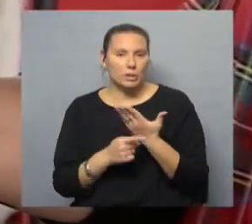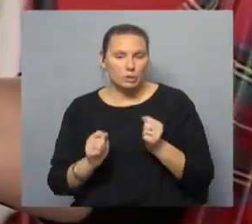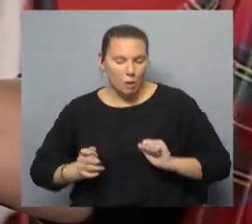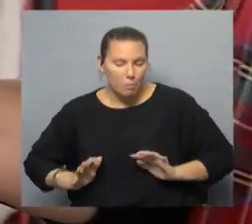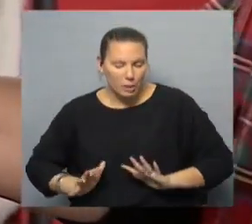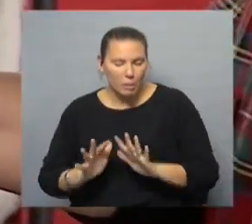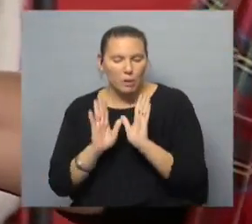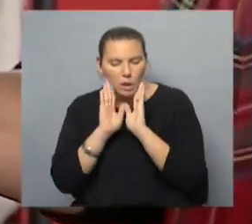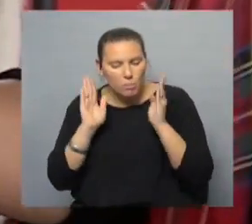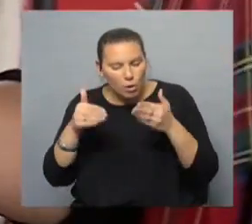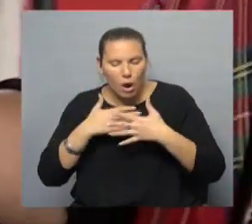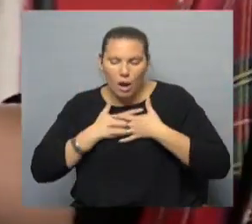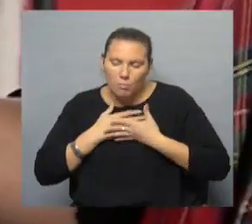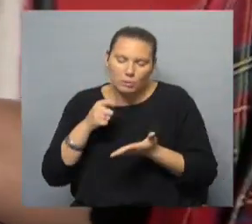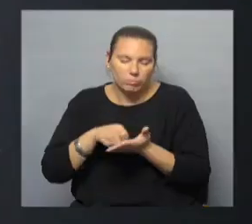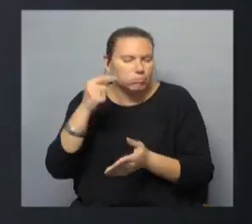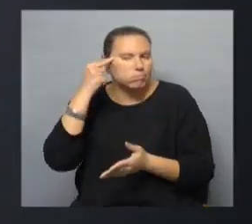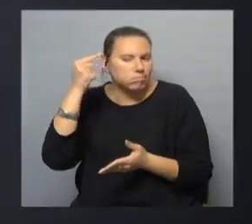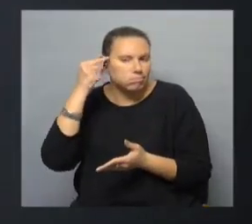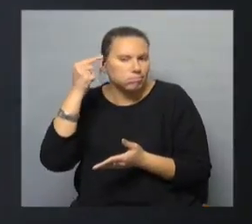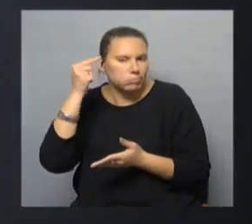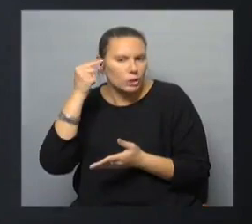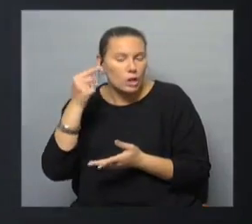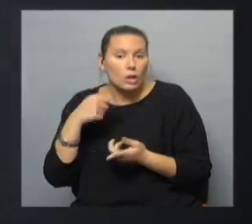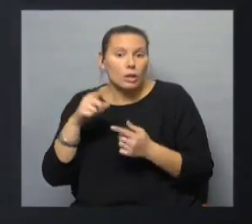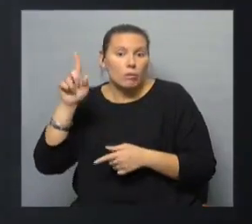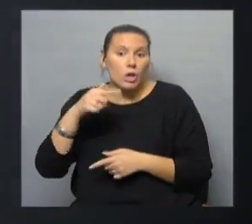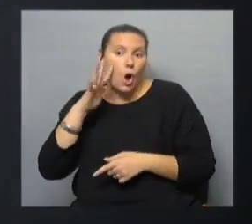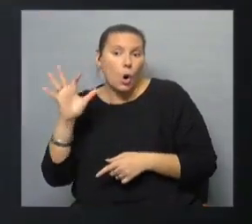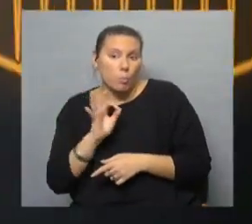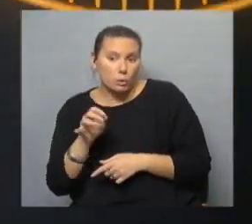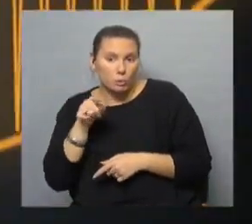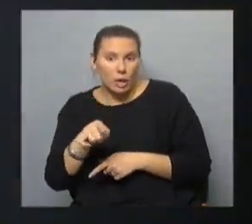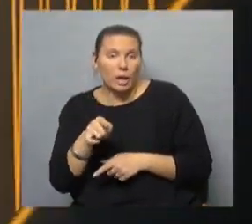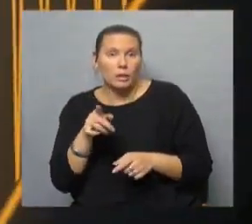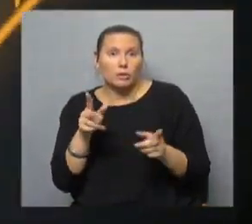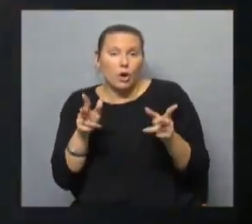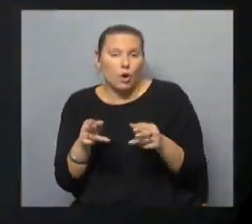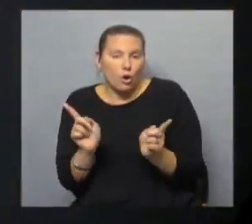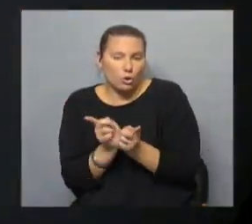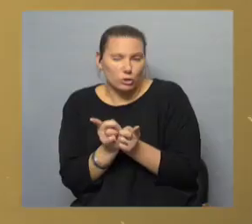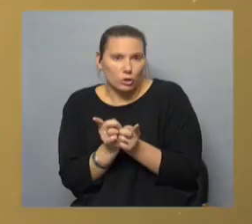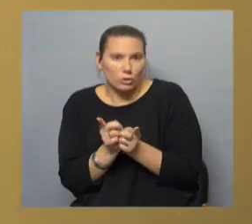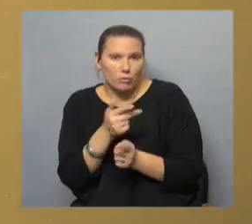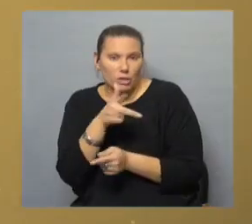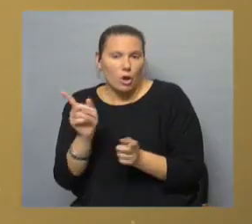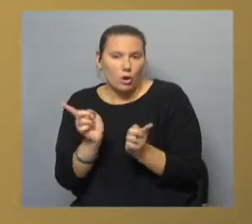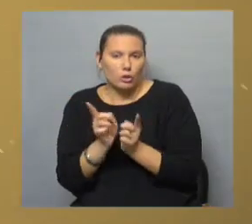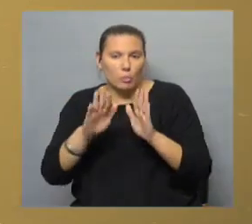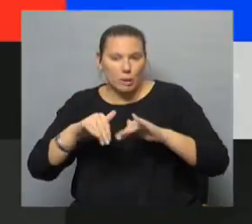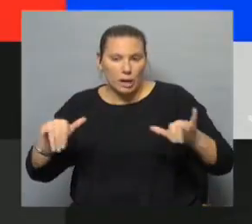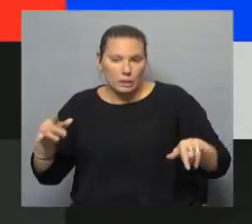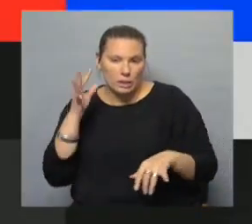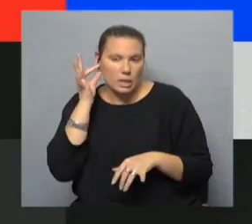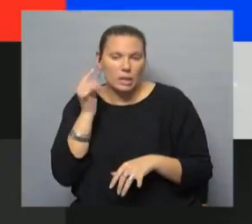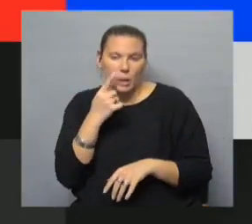mucha dedicación y pensándolo mucho. Y bueno, y surgió esta posibilidad de hacer estos guiños, que son cositas cortas para niños y para